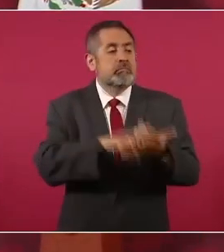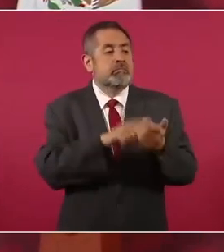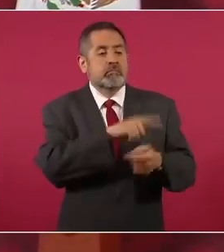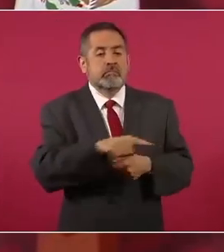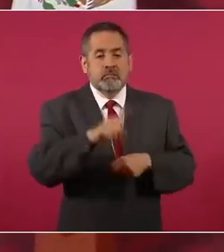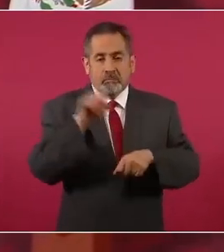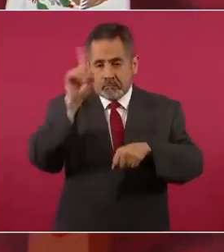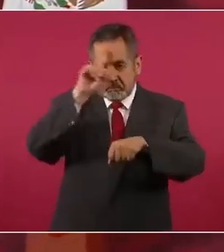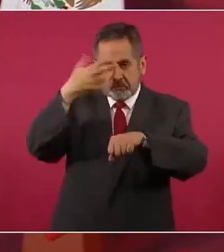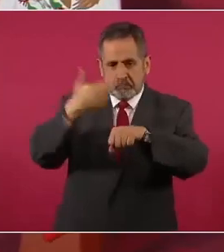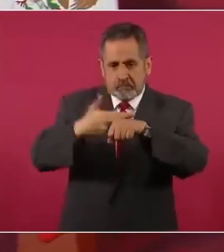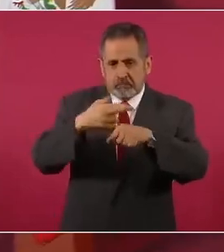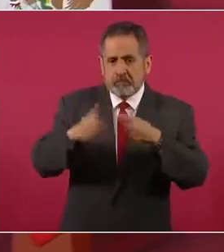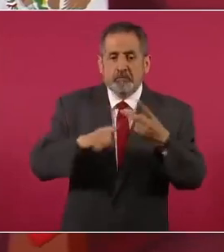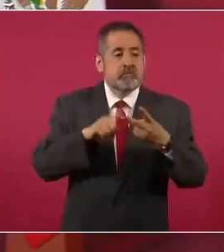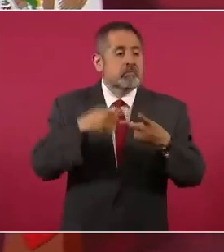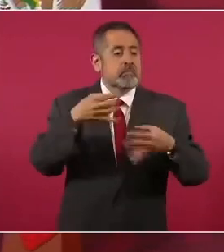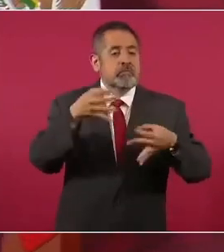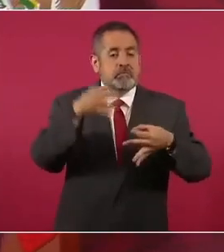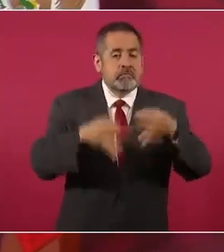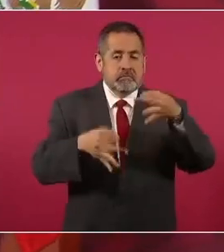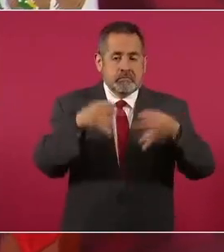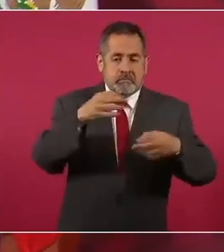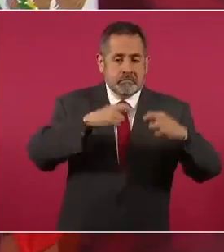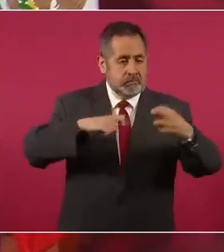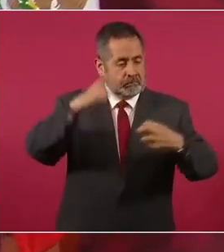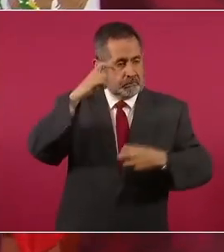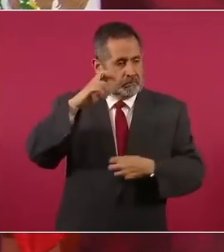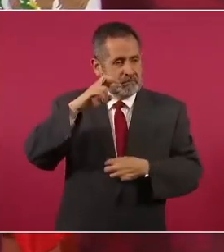en magistrados electorales corruptos,